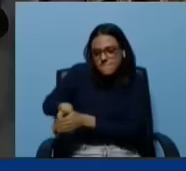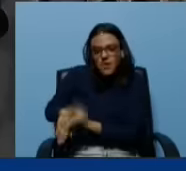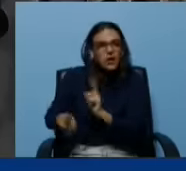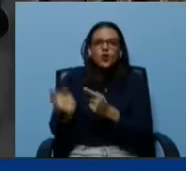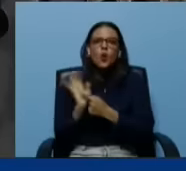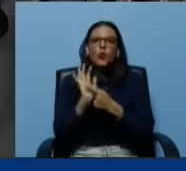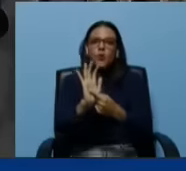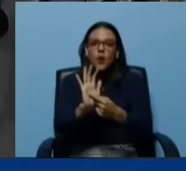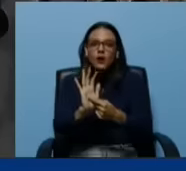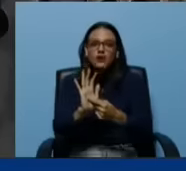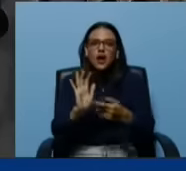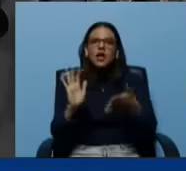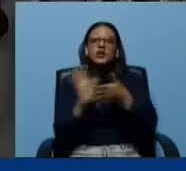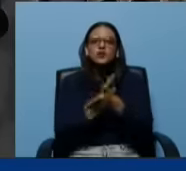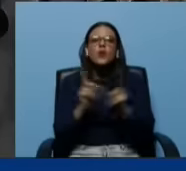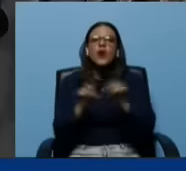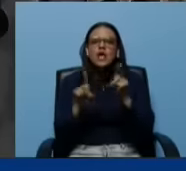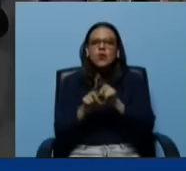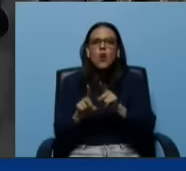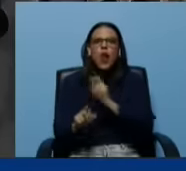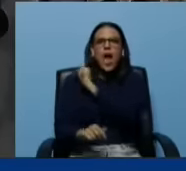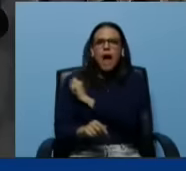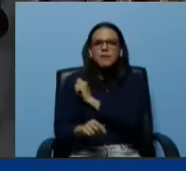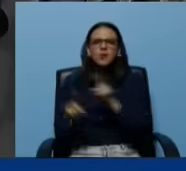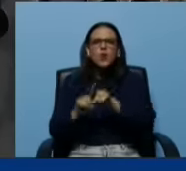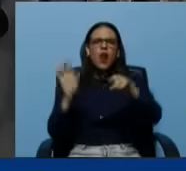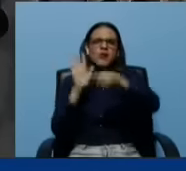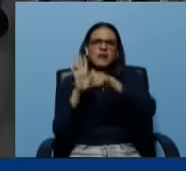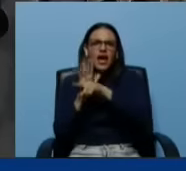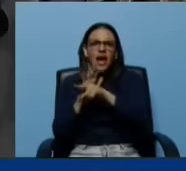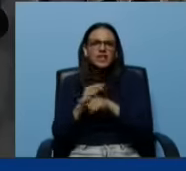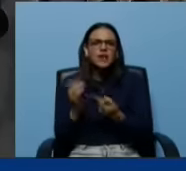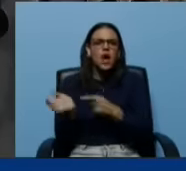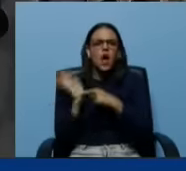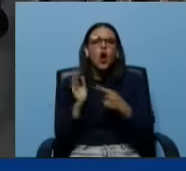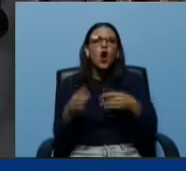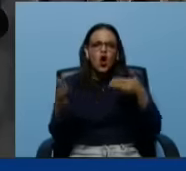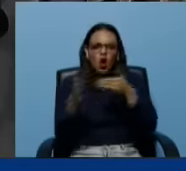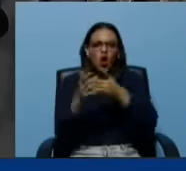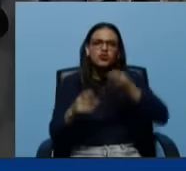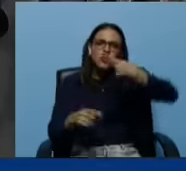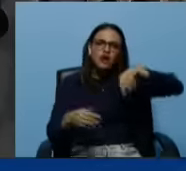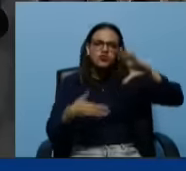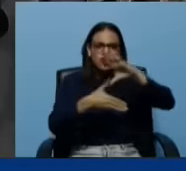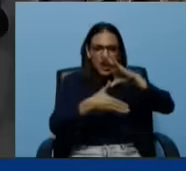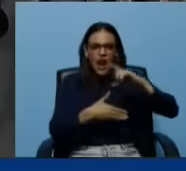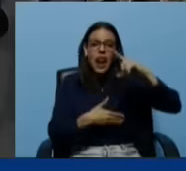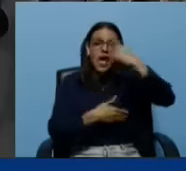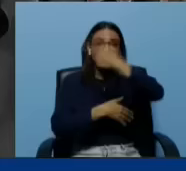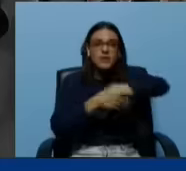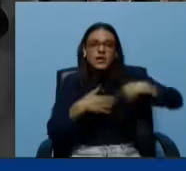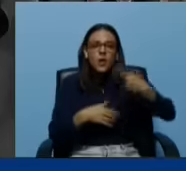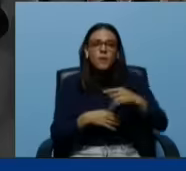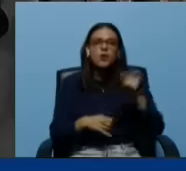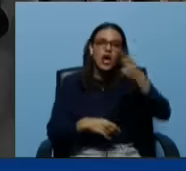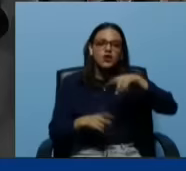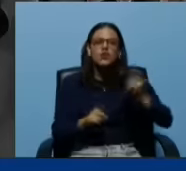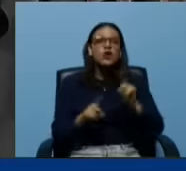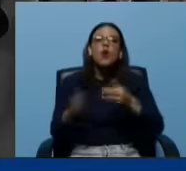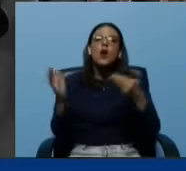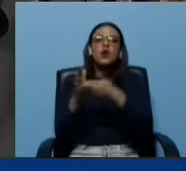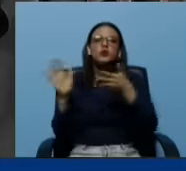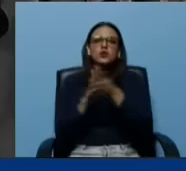muestran esta conducta negativa en Latinoamérica y el Caribe, que es inconsistente con sus propios ideales.